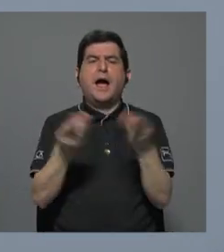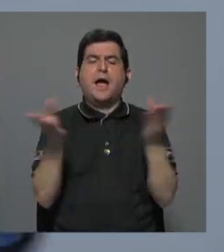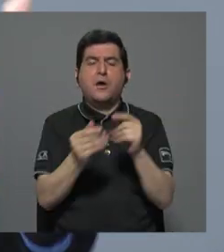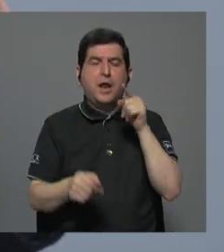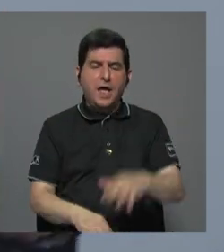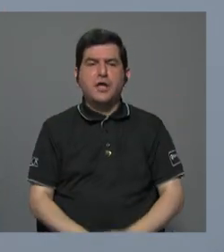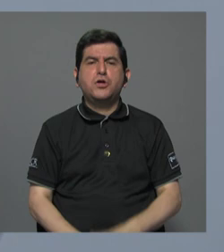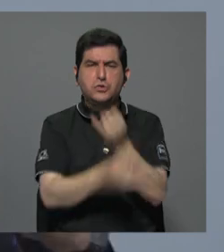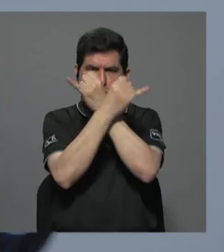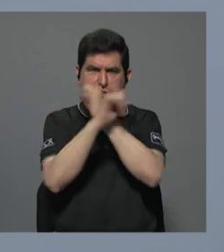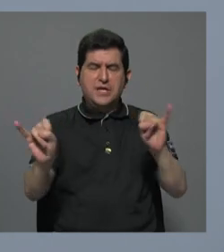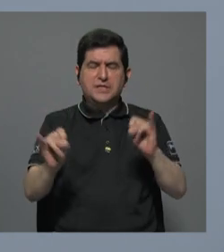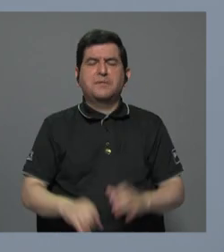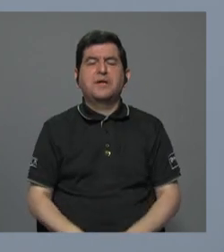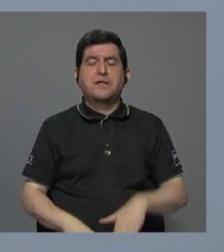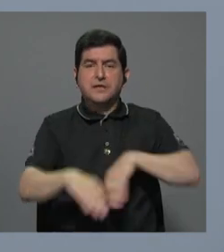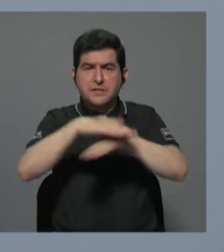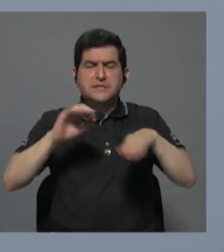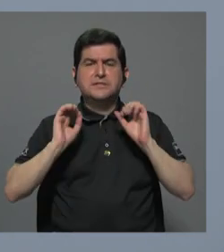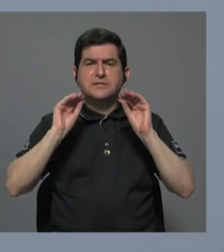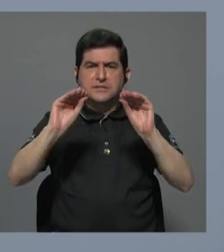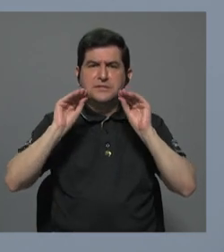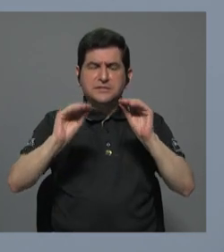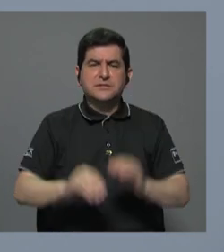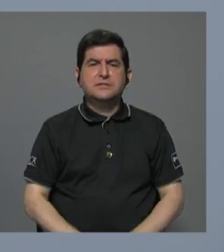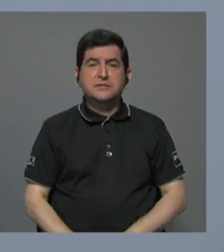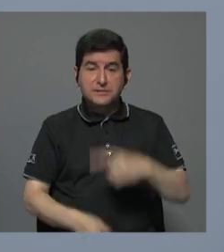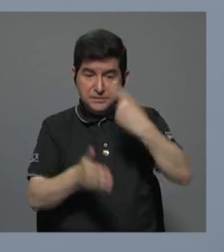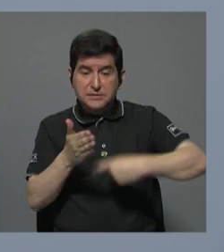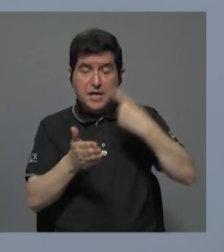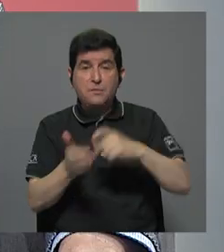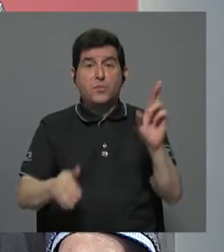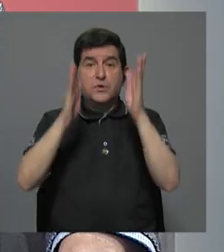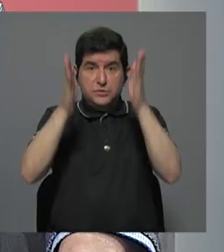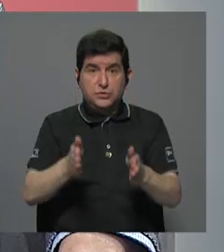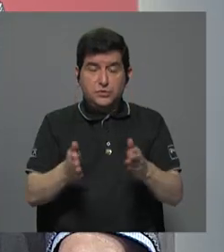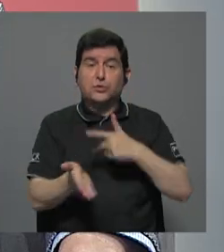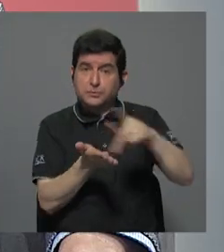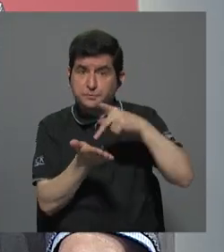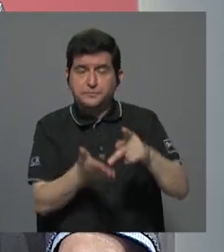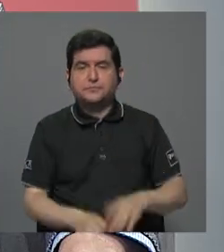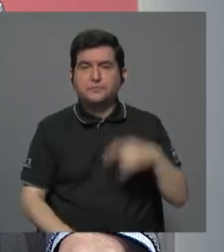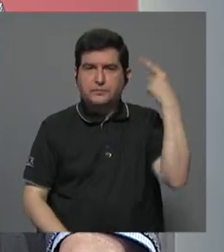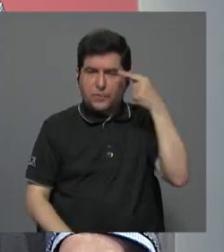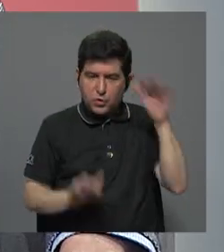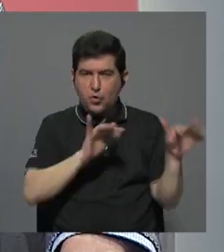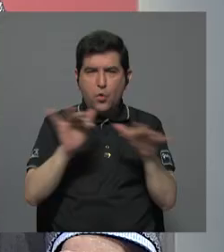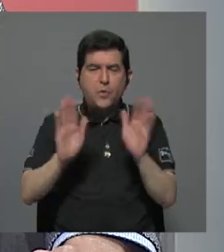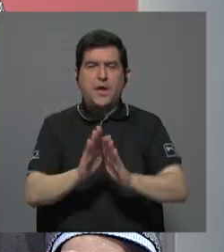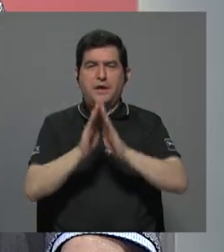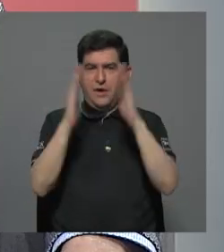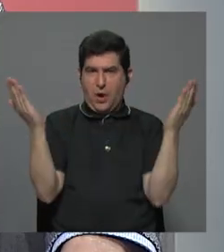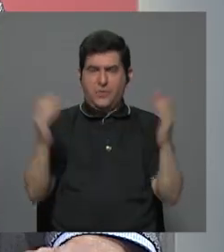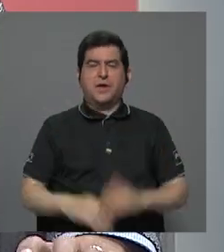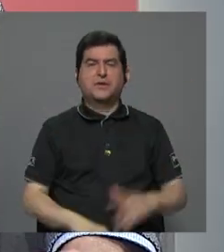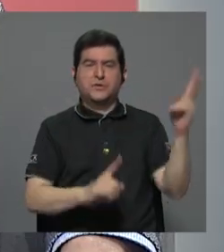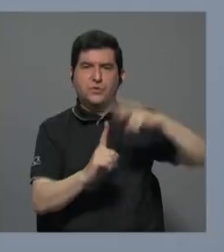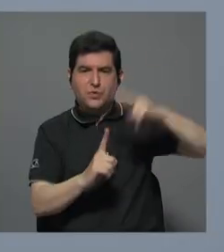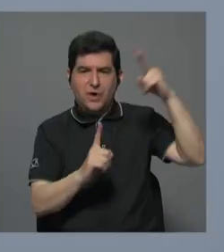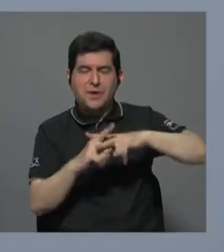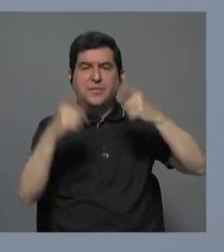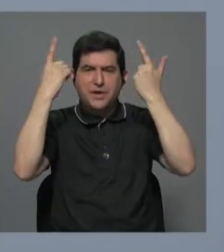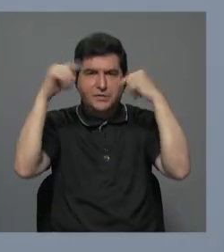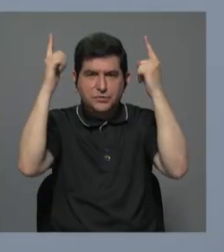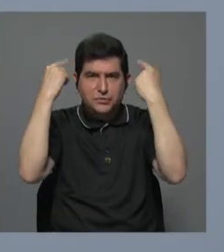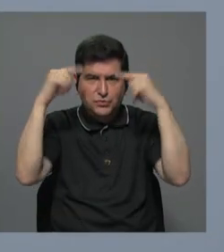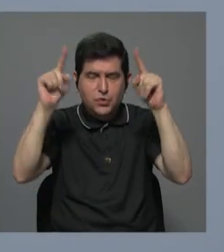realizar en independencia con base en educación que costo impuestos de los costarricenses con un gobierno digital y abierto con la ejecución efectiva